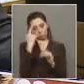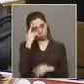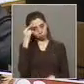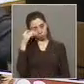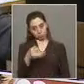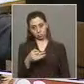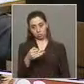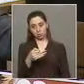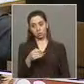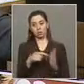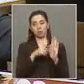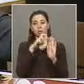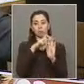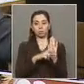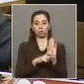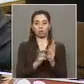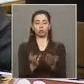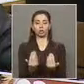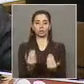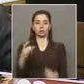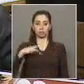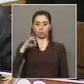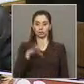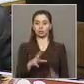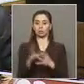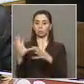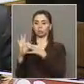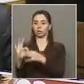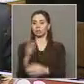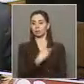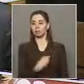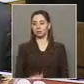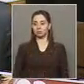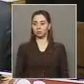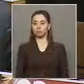convicción que este es un proyecto necesario para Chile. Muchas gracias, presidente.